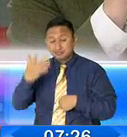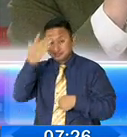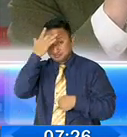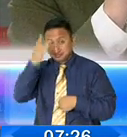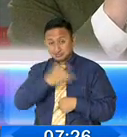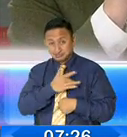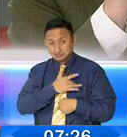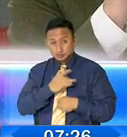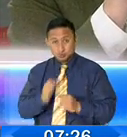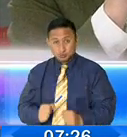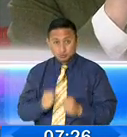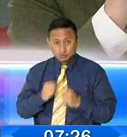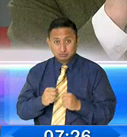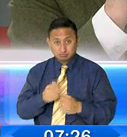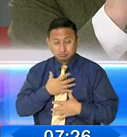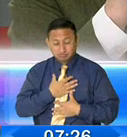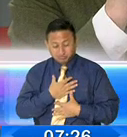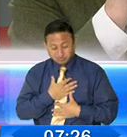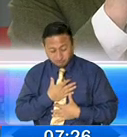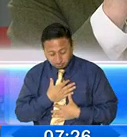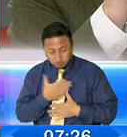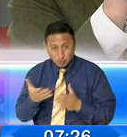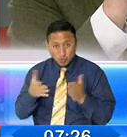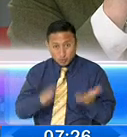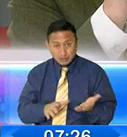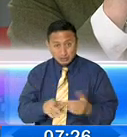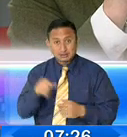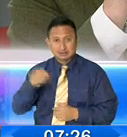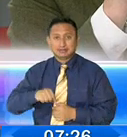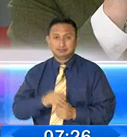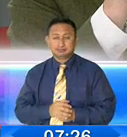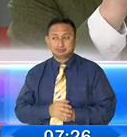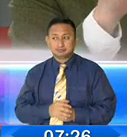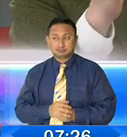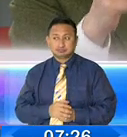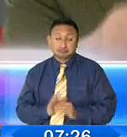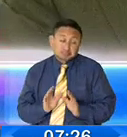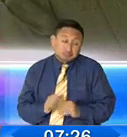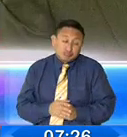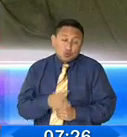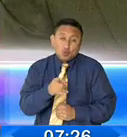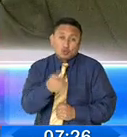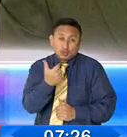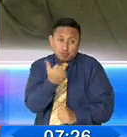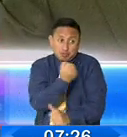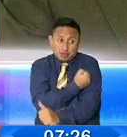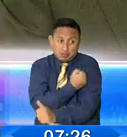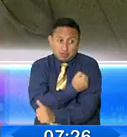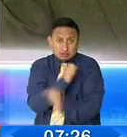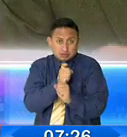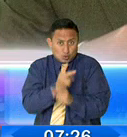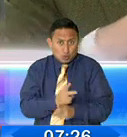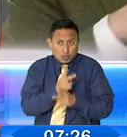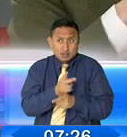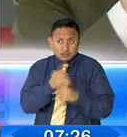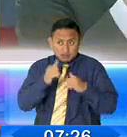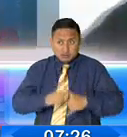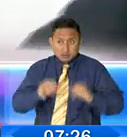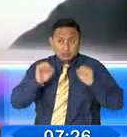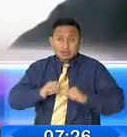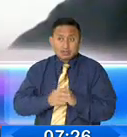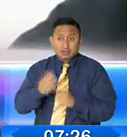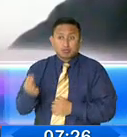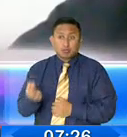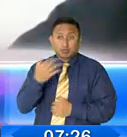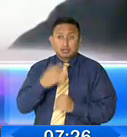la enfermedad grave y la muerte. Usted, así se vacune, tiene que seguirse cuidando porque se puede contagiar. ¿Qué pasó con